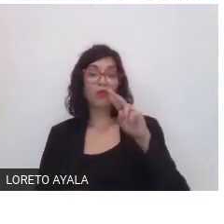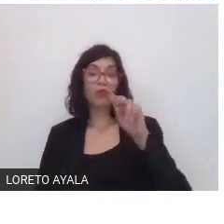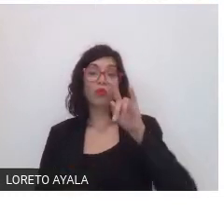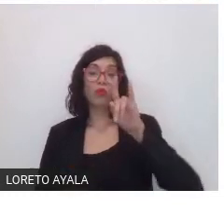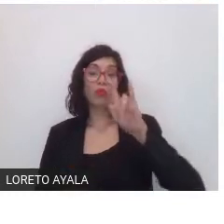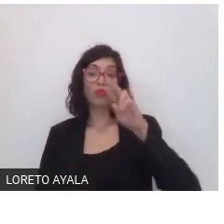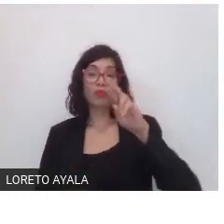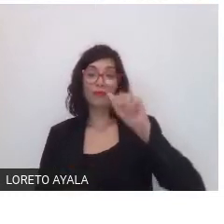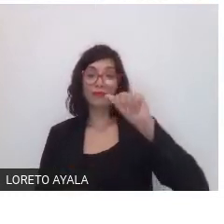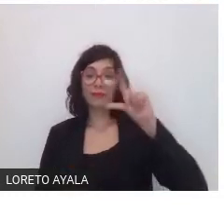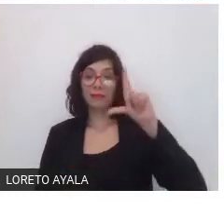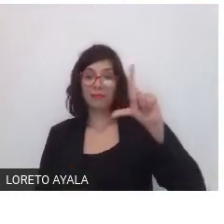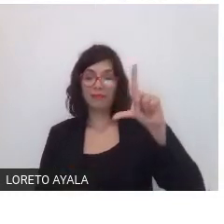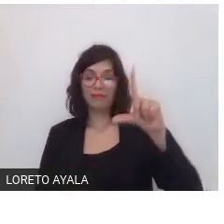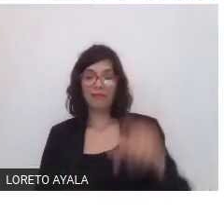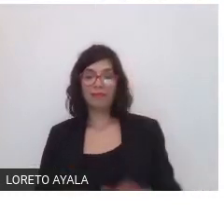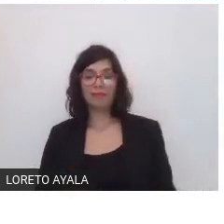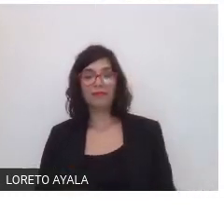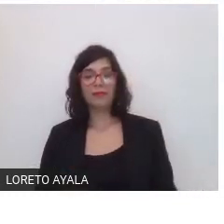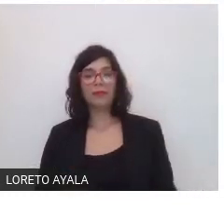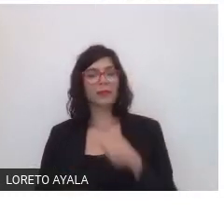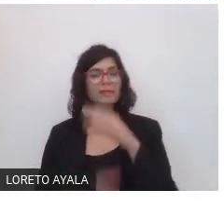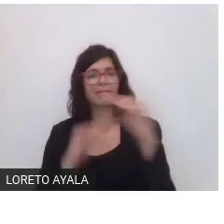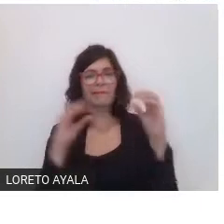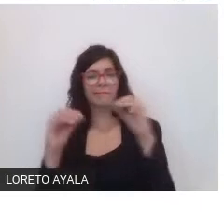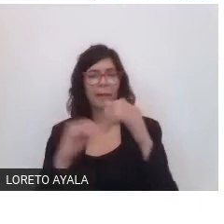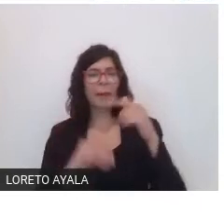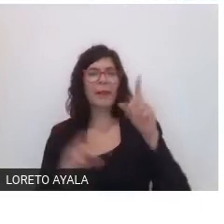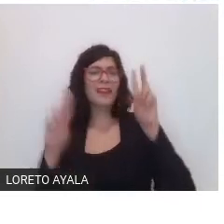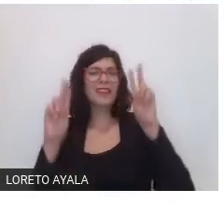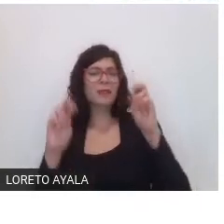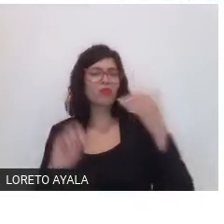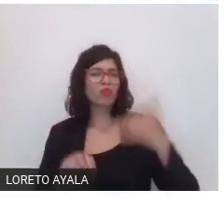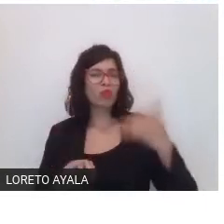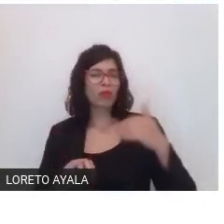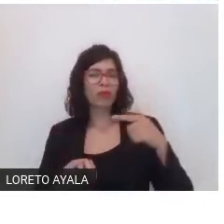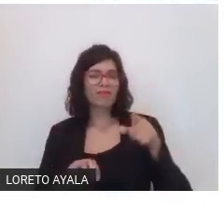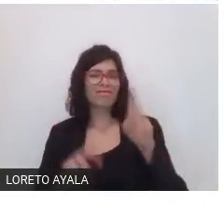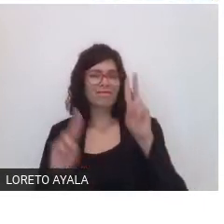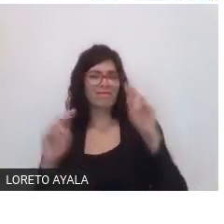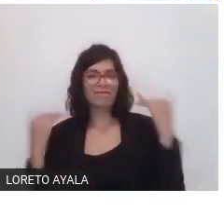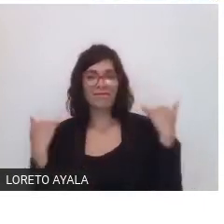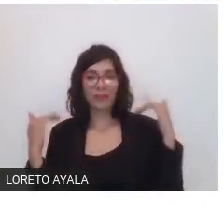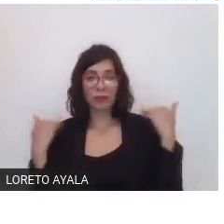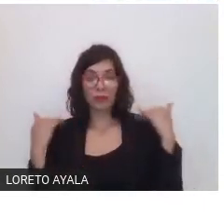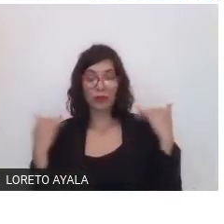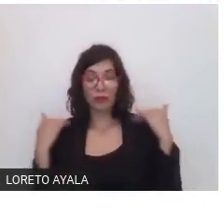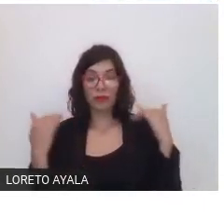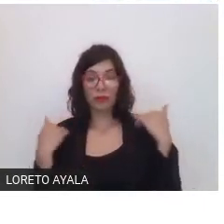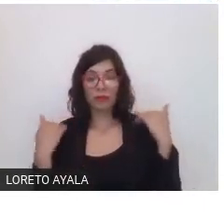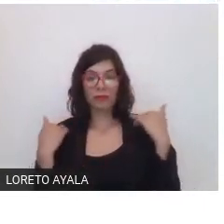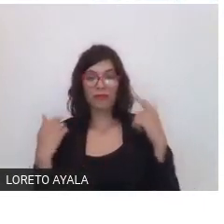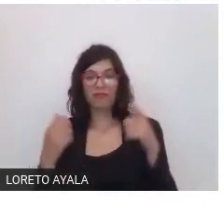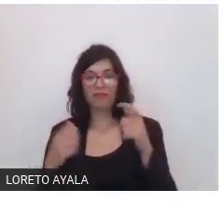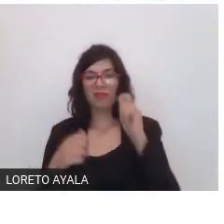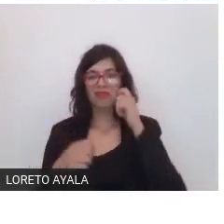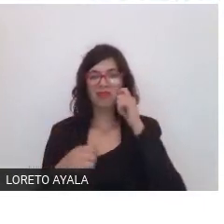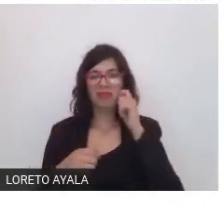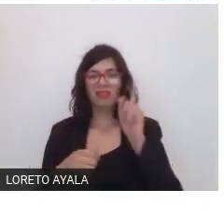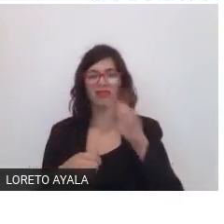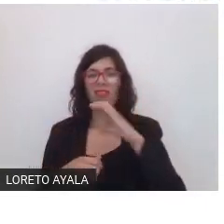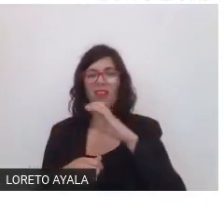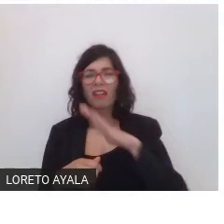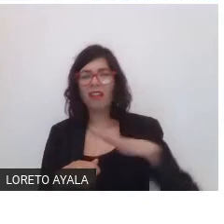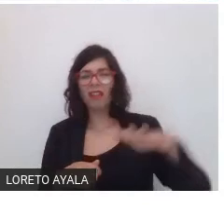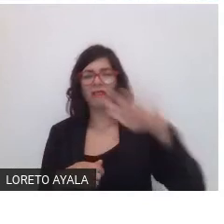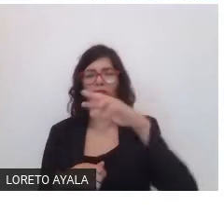un tema importante, la actividad física en cuanto al contexto ruralidad. Cuéntenos un